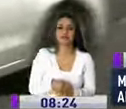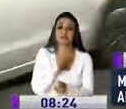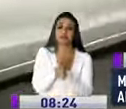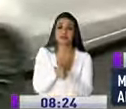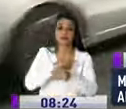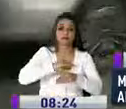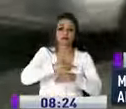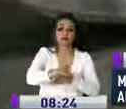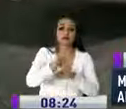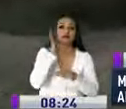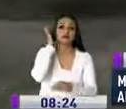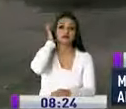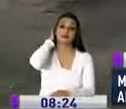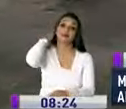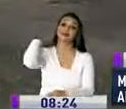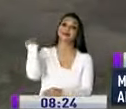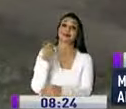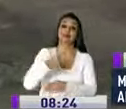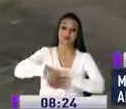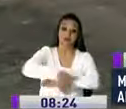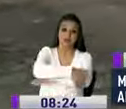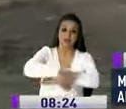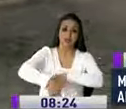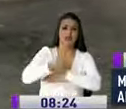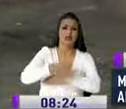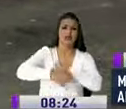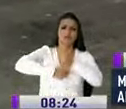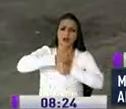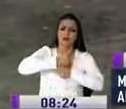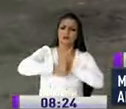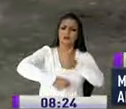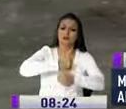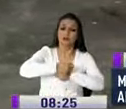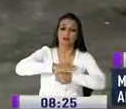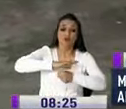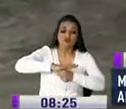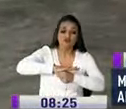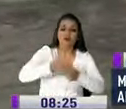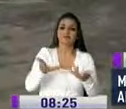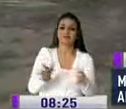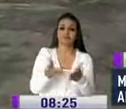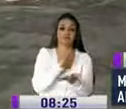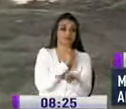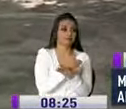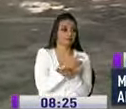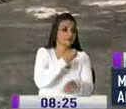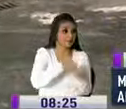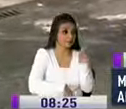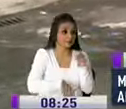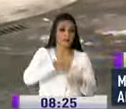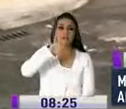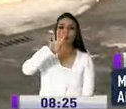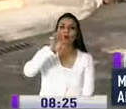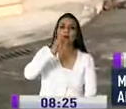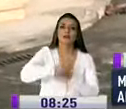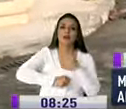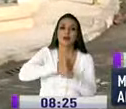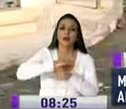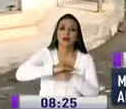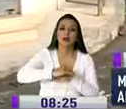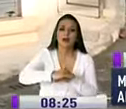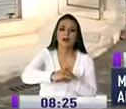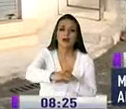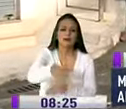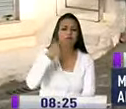no sirve. Ustedes me mencionan que incluso la calle ya tiene muchos años y el rebacheo ya no funciona. Son 40 años de asfaltado. Sin más,